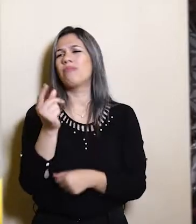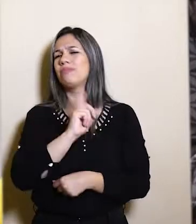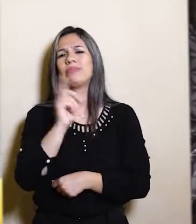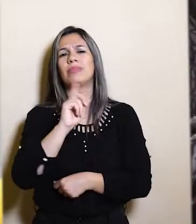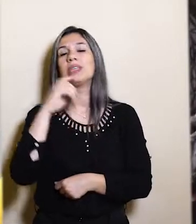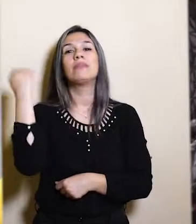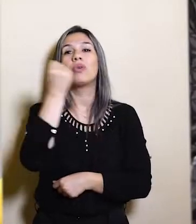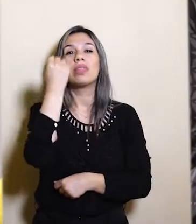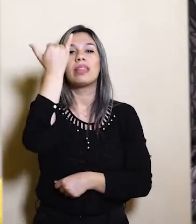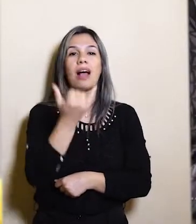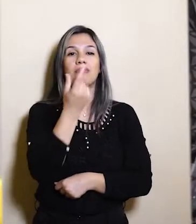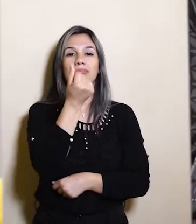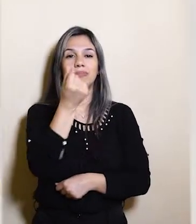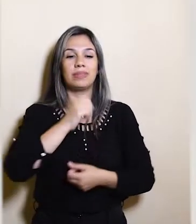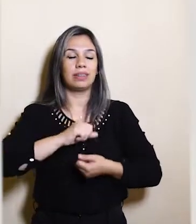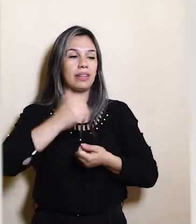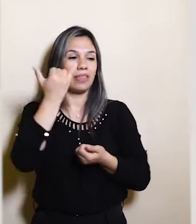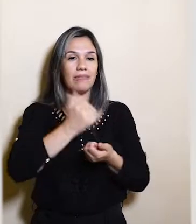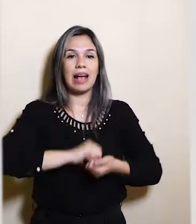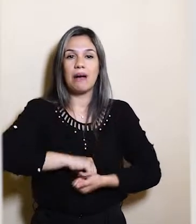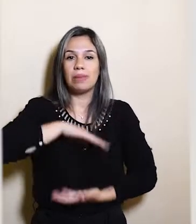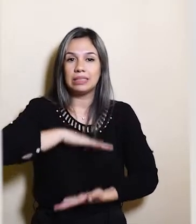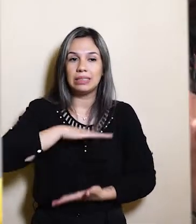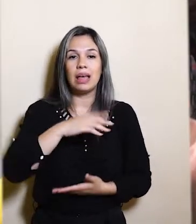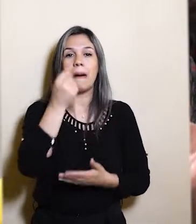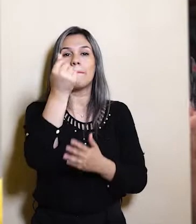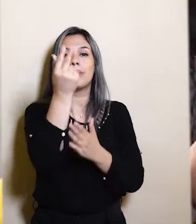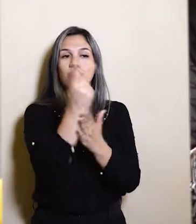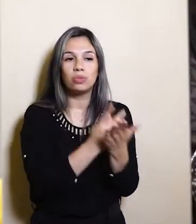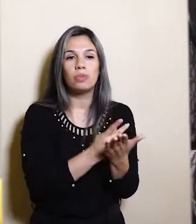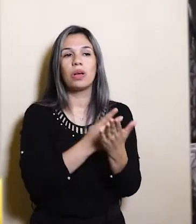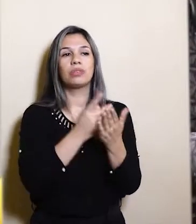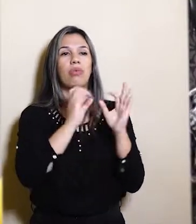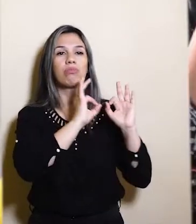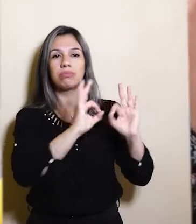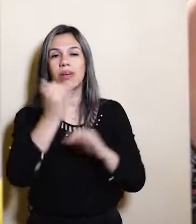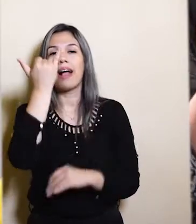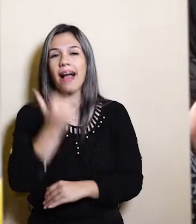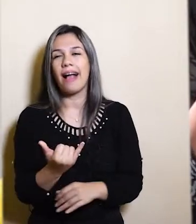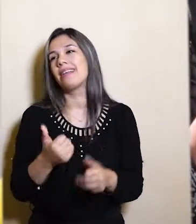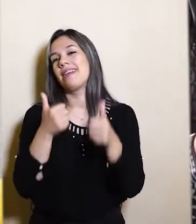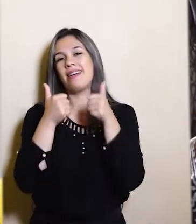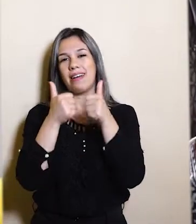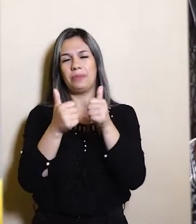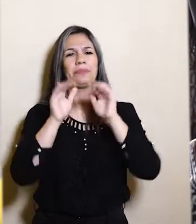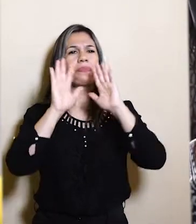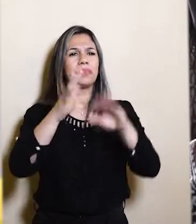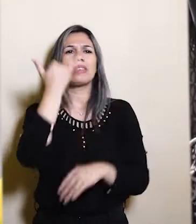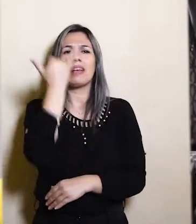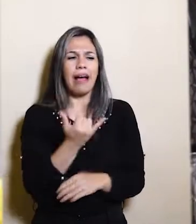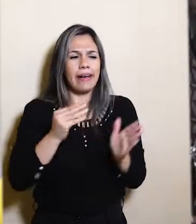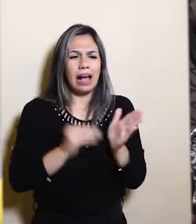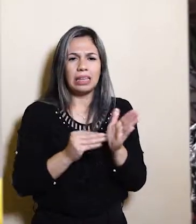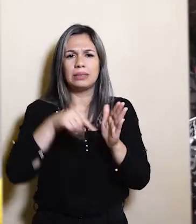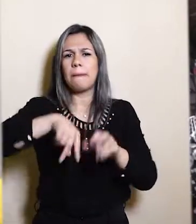capacidad financiera, de personal necesario, el presupuesto para llevarla a cabo. Por ejemplo, hay un montón de buenas prácticas en el